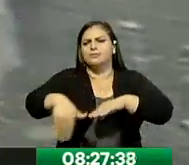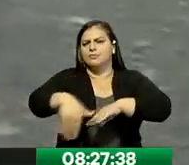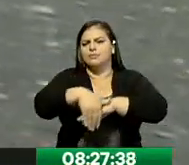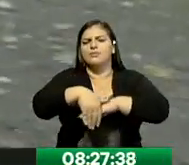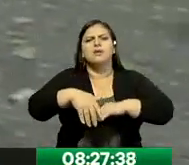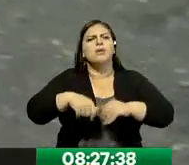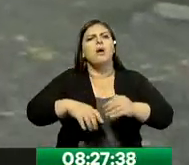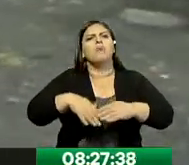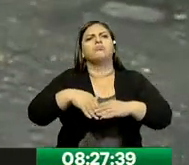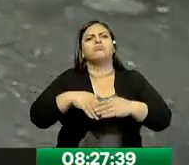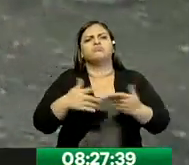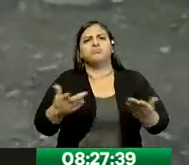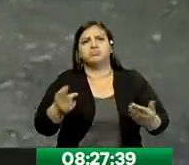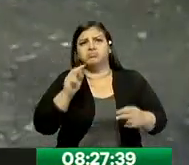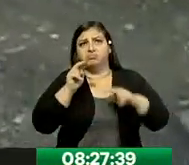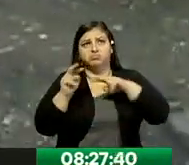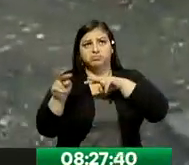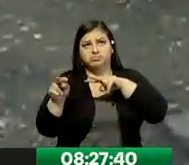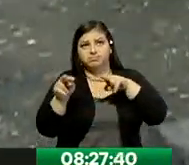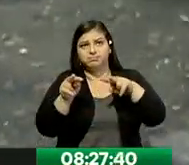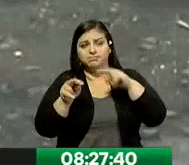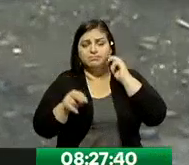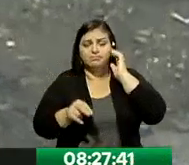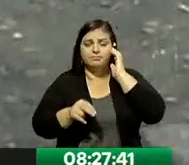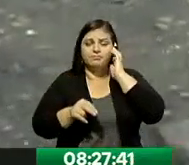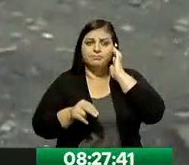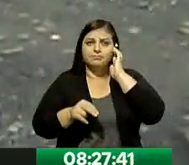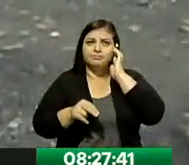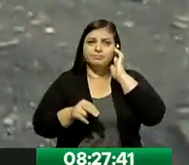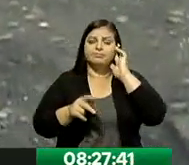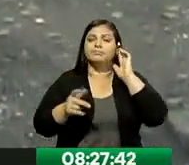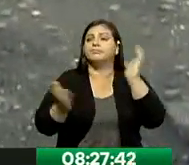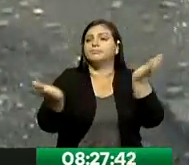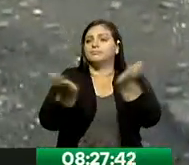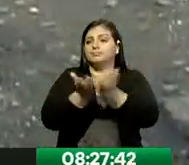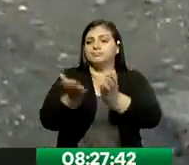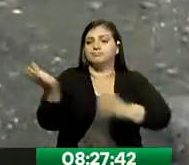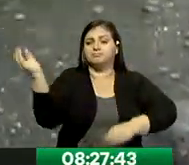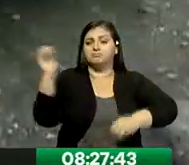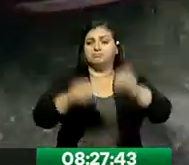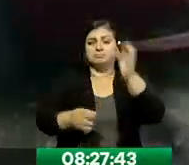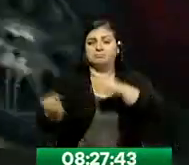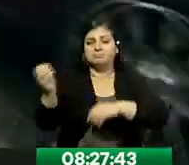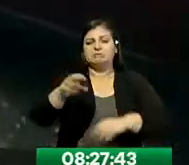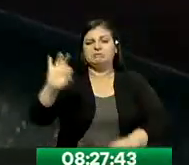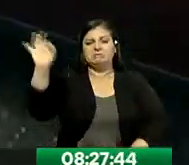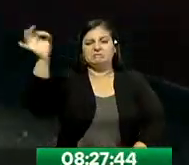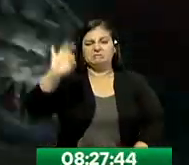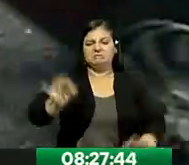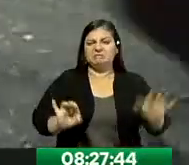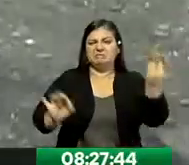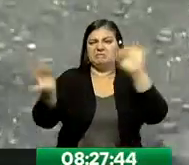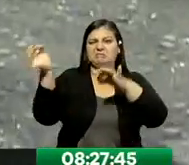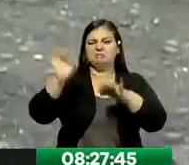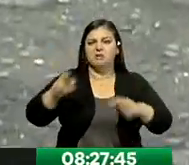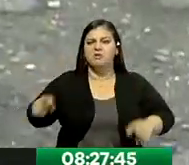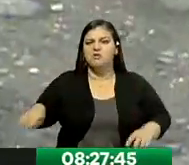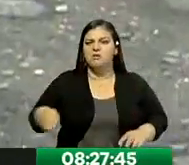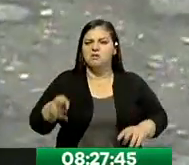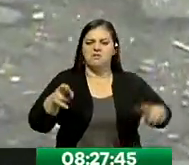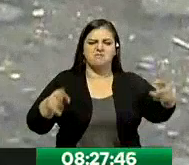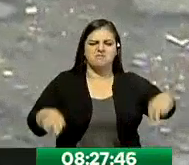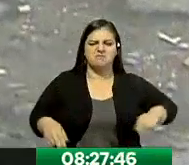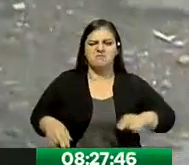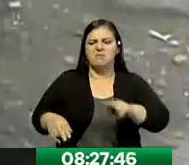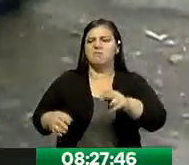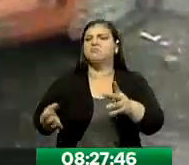los vecinos pueden dar fe, vienen a botar basura, esto se llena de moscas, de ratas. Y esto también ocasiona, tal vez esta calle en